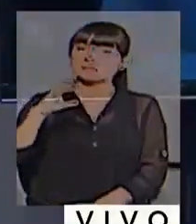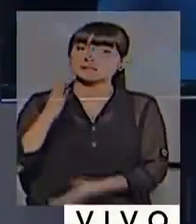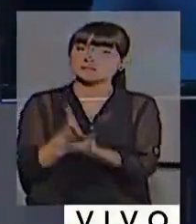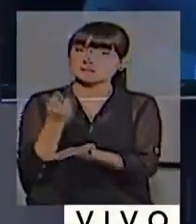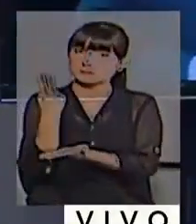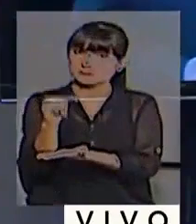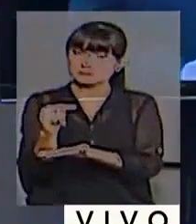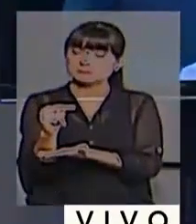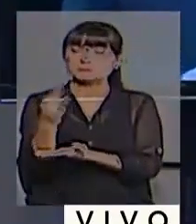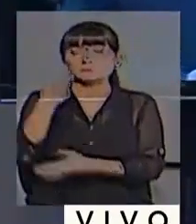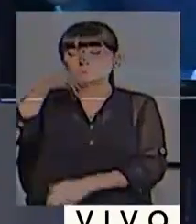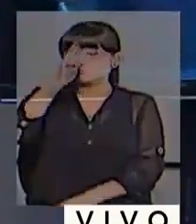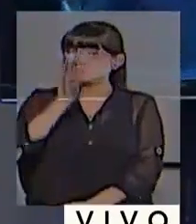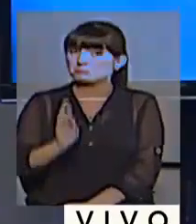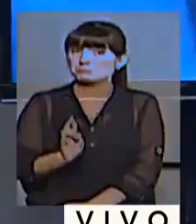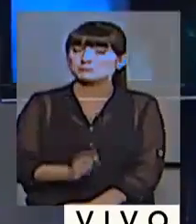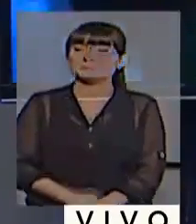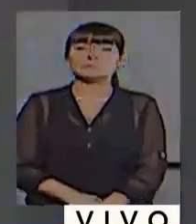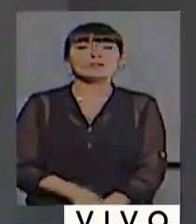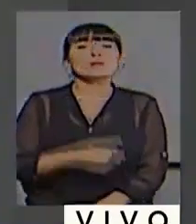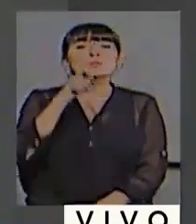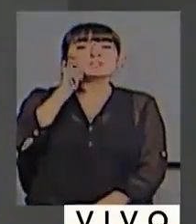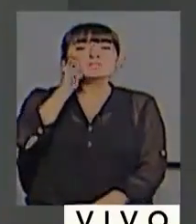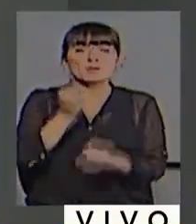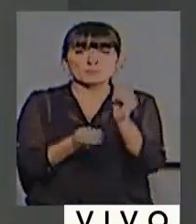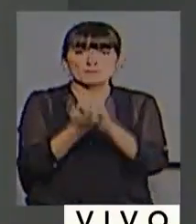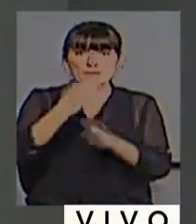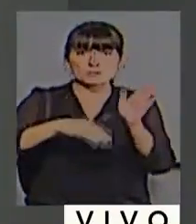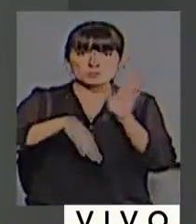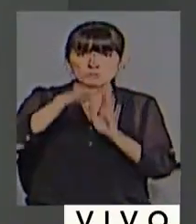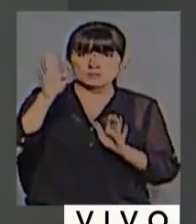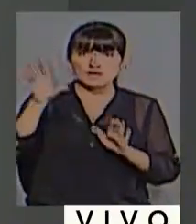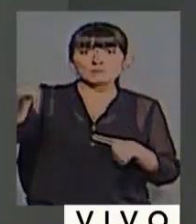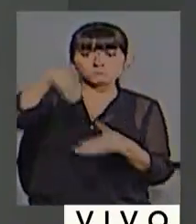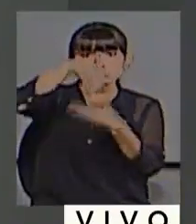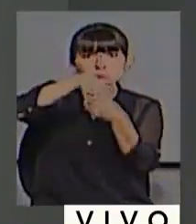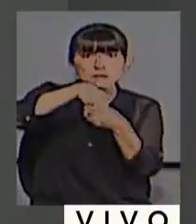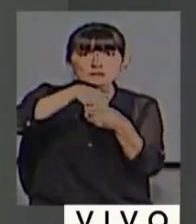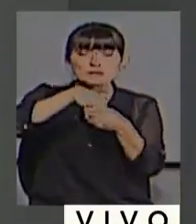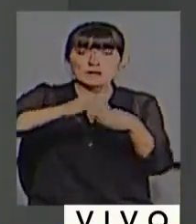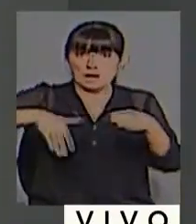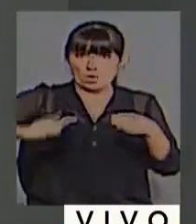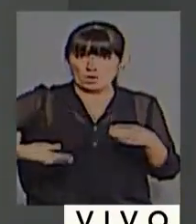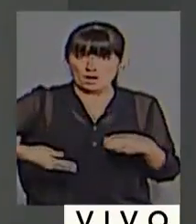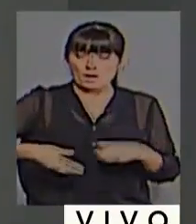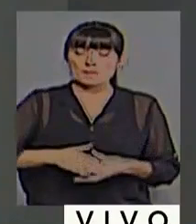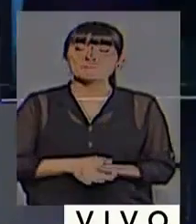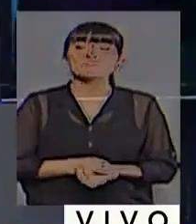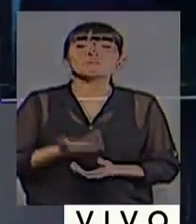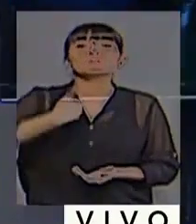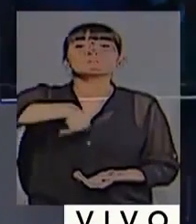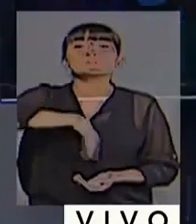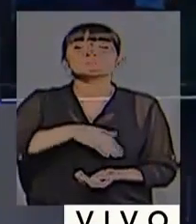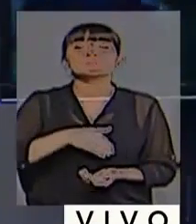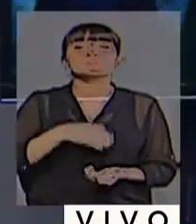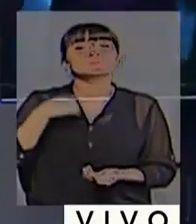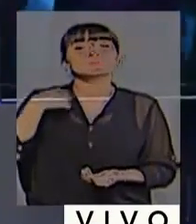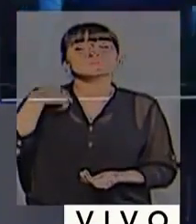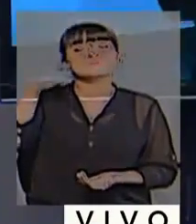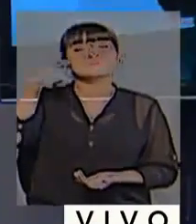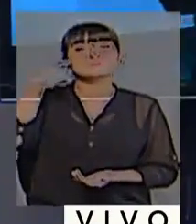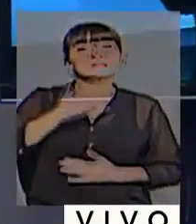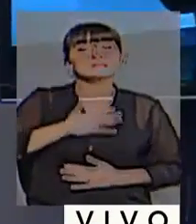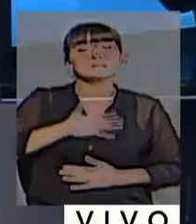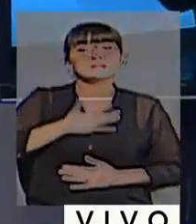pero la respetamos. Pero parte de la nueva mayoría, para ustedes, en el día de hoy... Nosotros esperábamos que, de ser necesario,